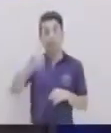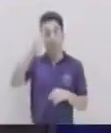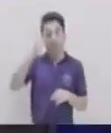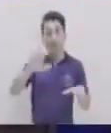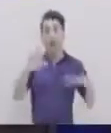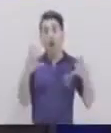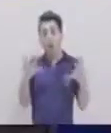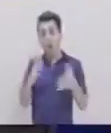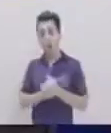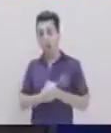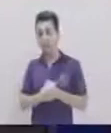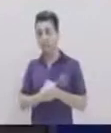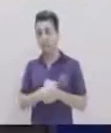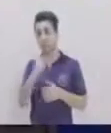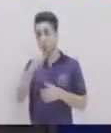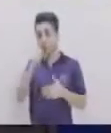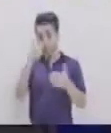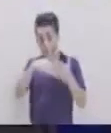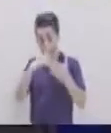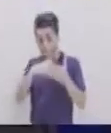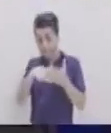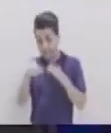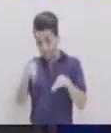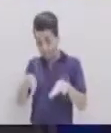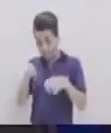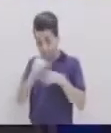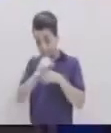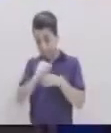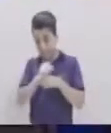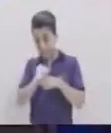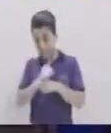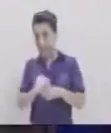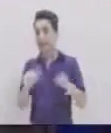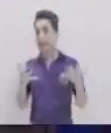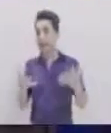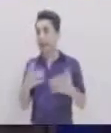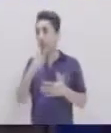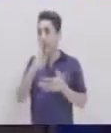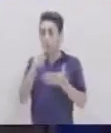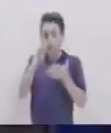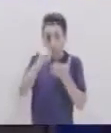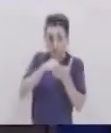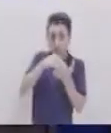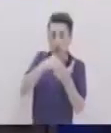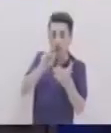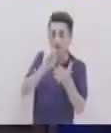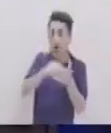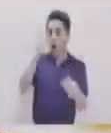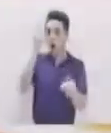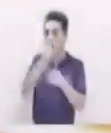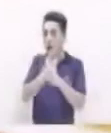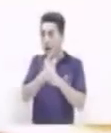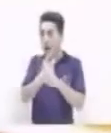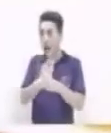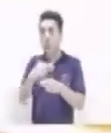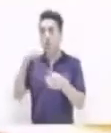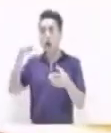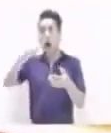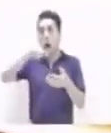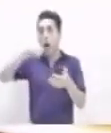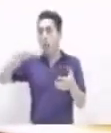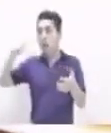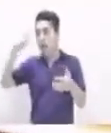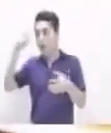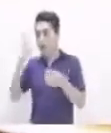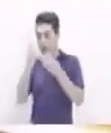La clave del éxito para poder realizar este ejercicio es aplicar correctamente el agua para que se